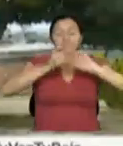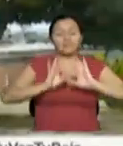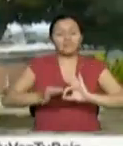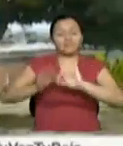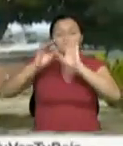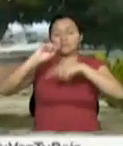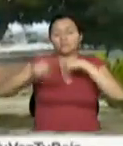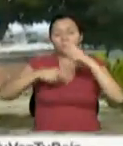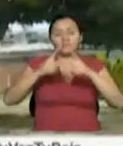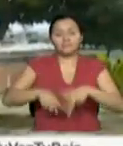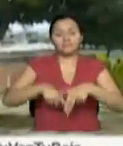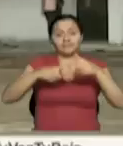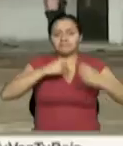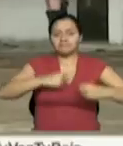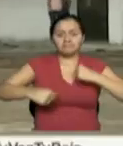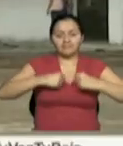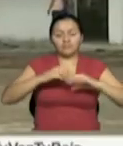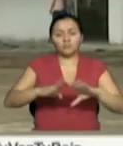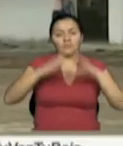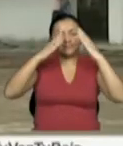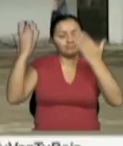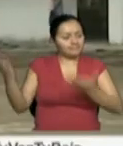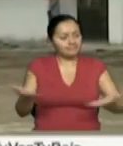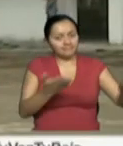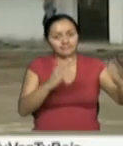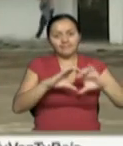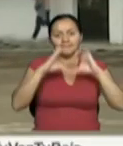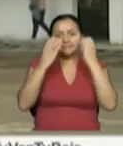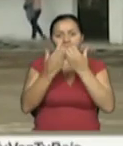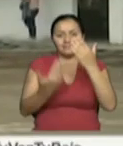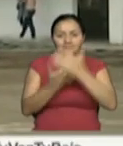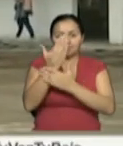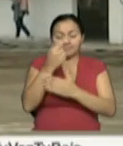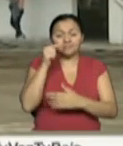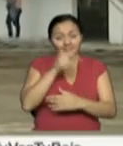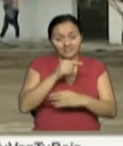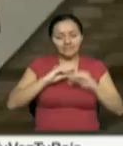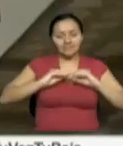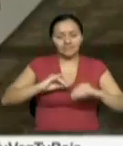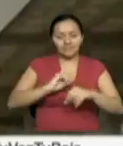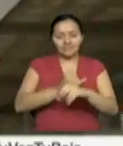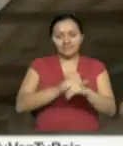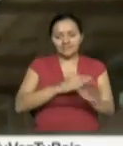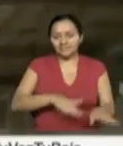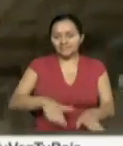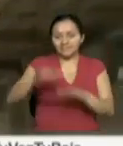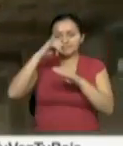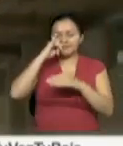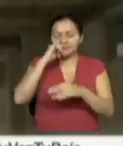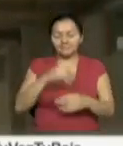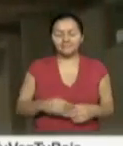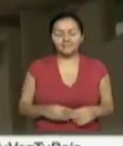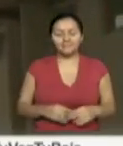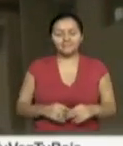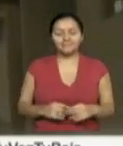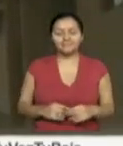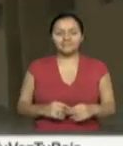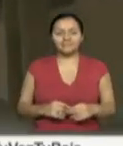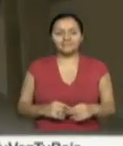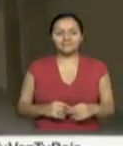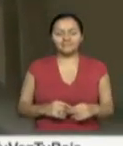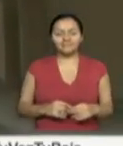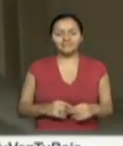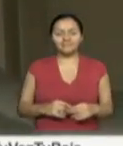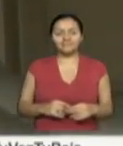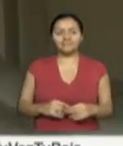en marcha en mayo, con el comienzo del año lectivo para educación inicial. Víctor Fernando Bravo, Noticiero